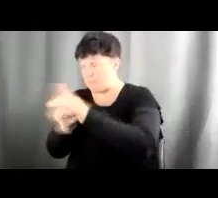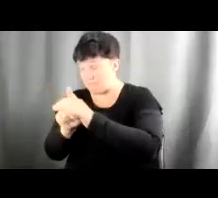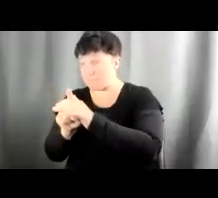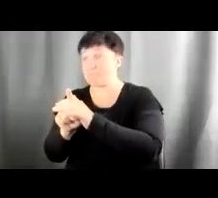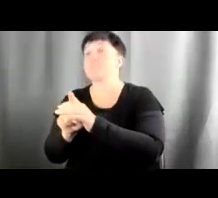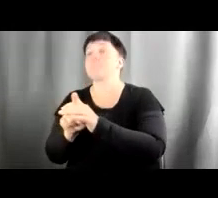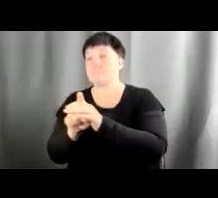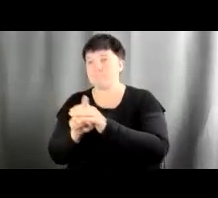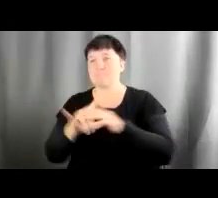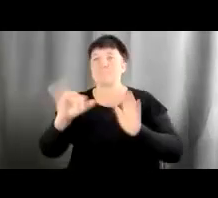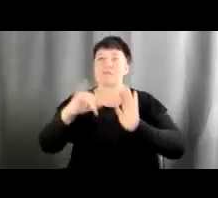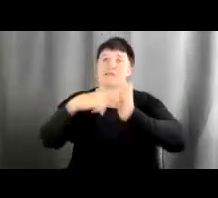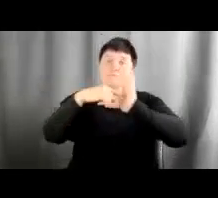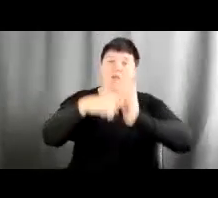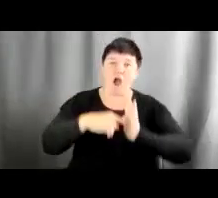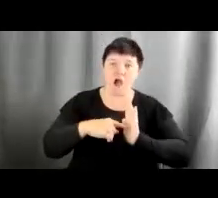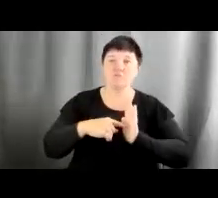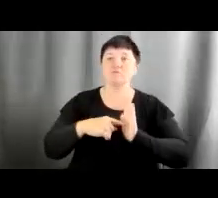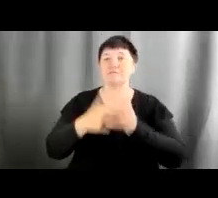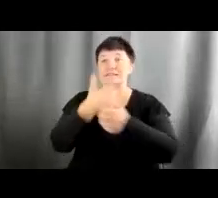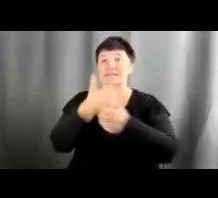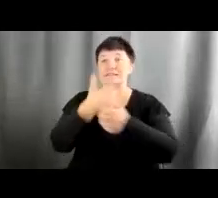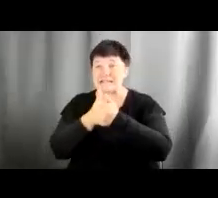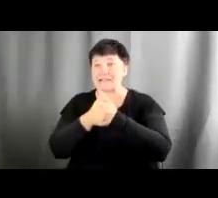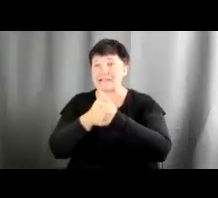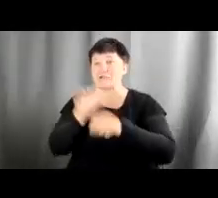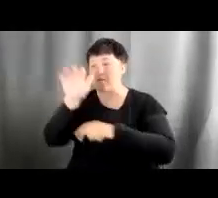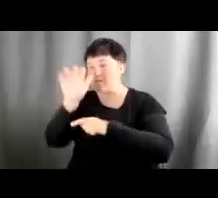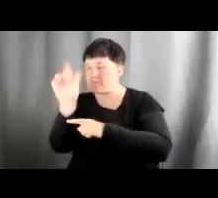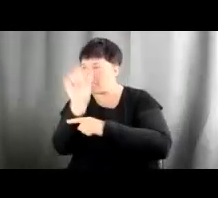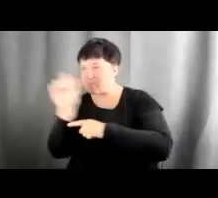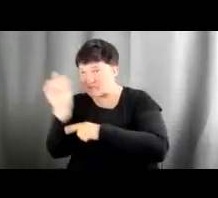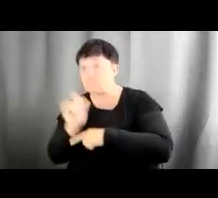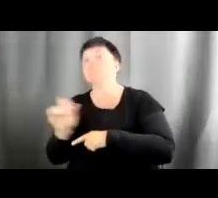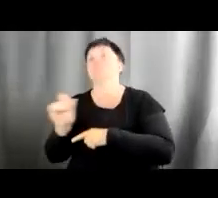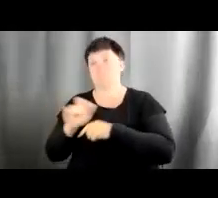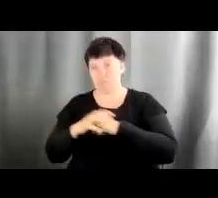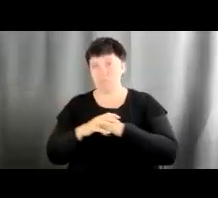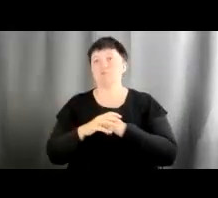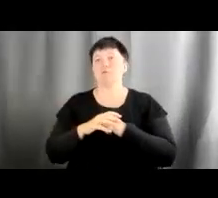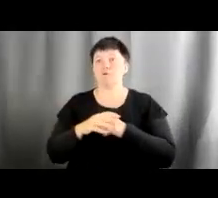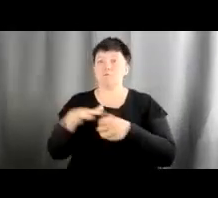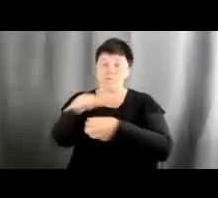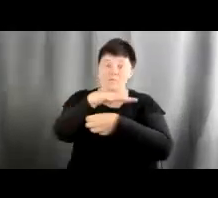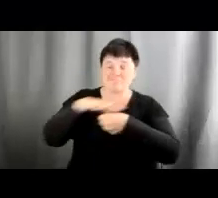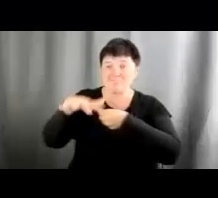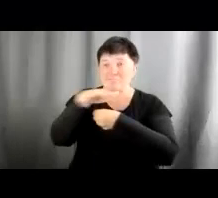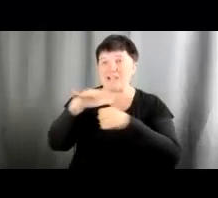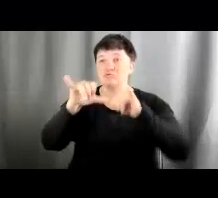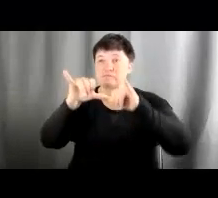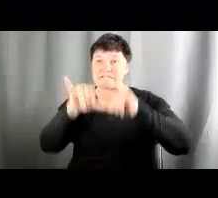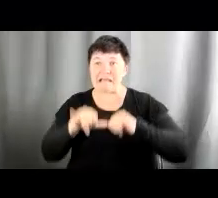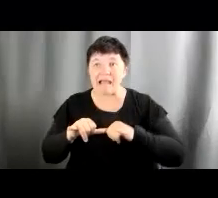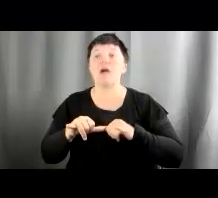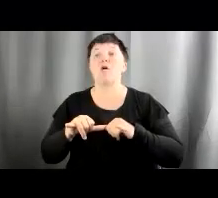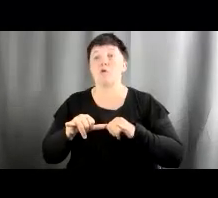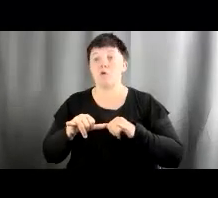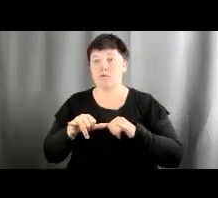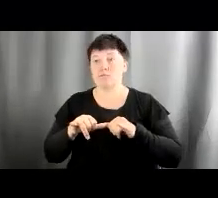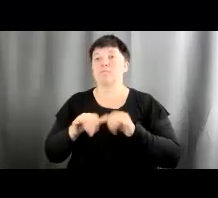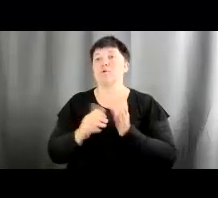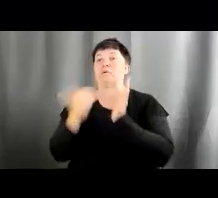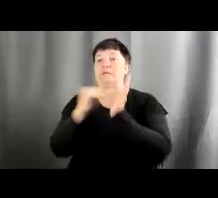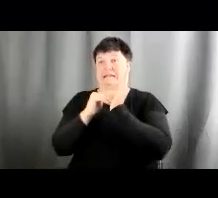nuevos problemas como los modelos, cada píxel individual que no es sumado a escala espacial o las puntuaciones de